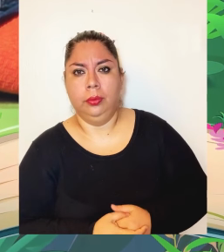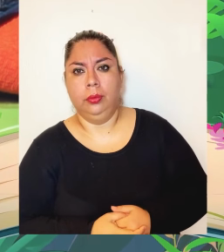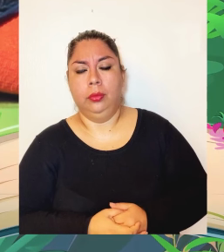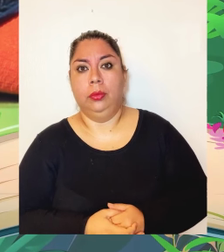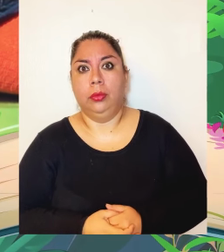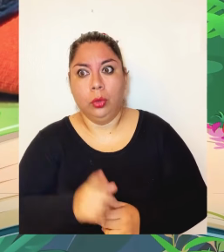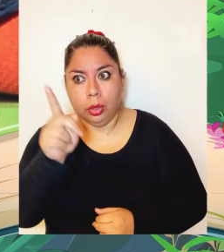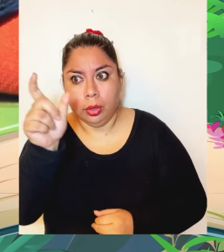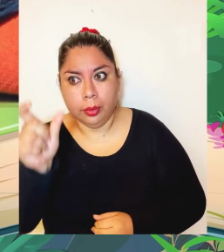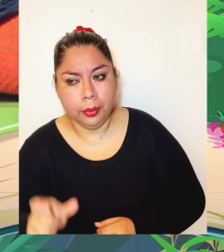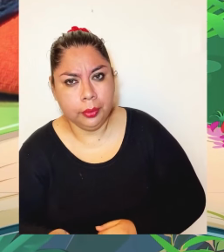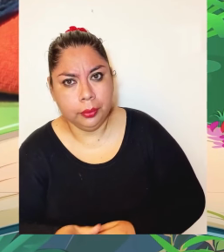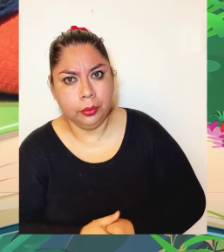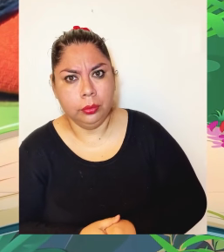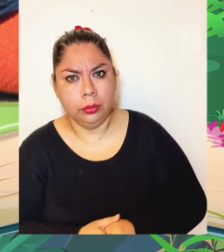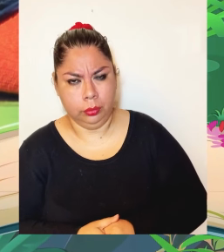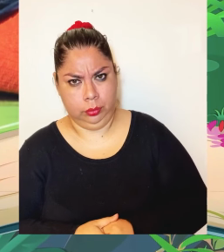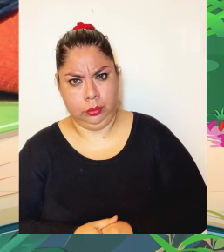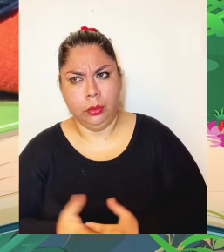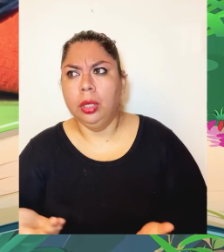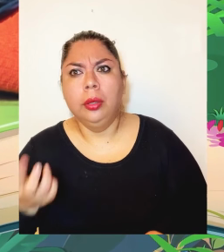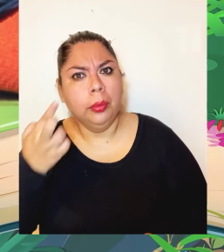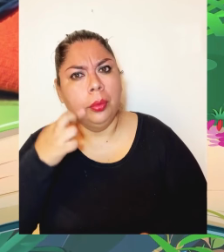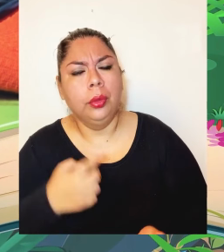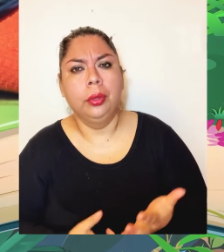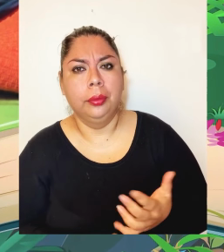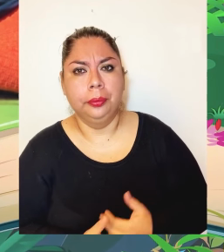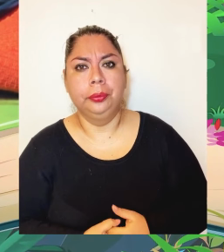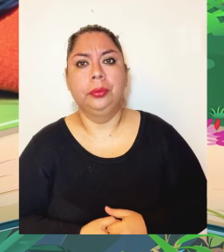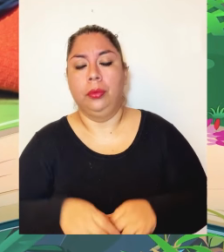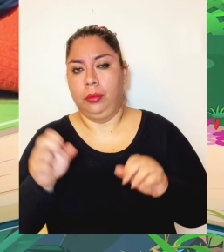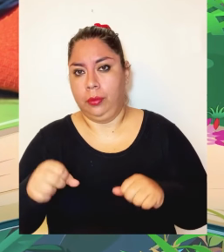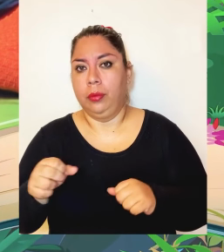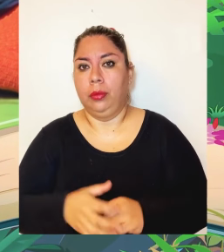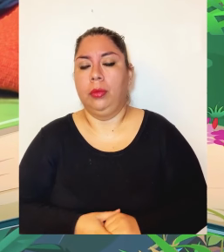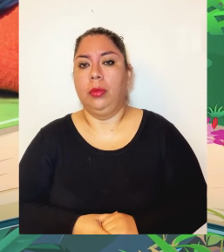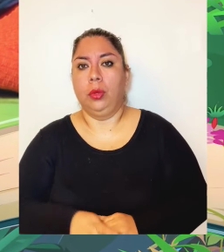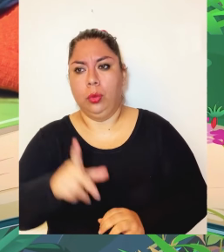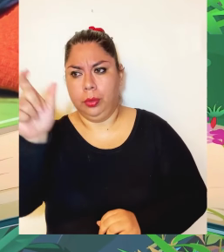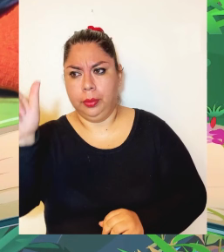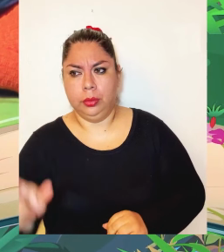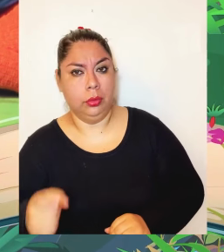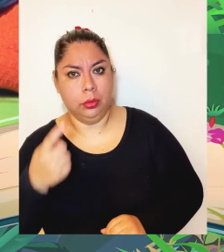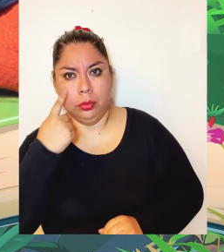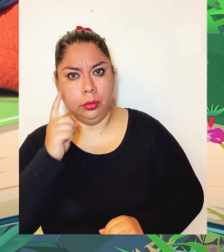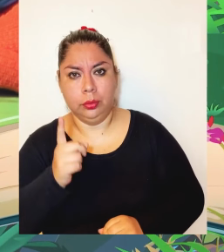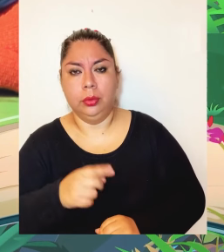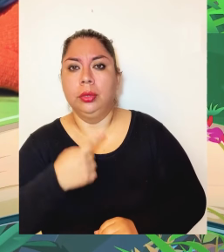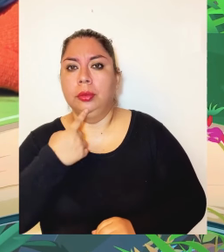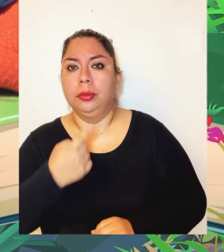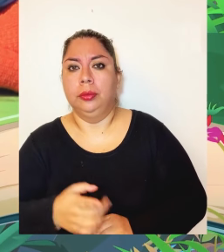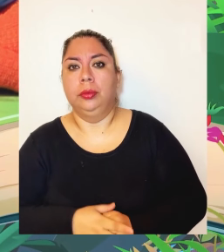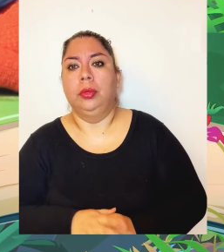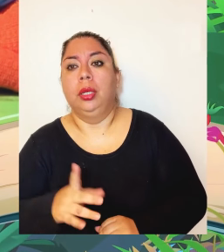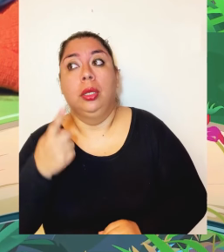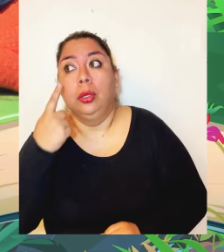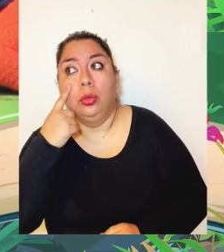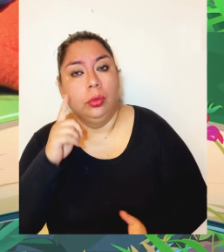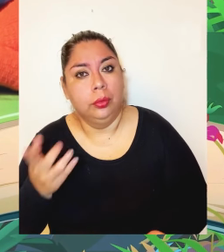Mana rexis caruna. Y maraico. Ari, Sami. Mana rexis